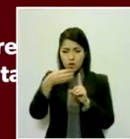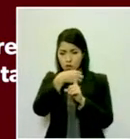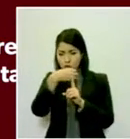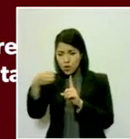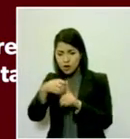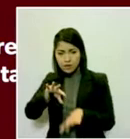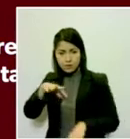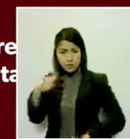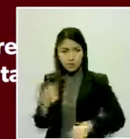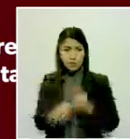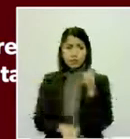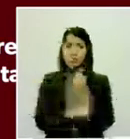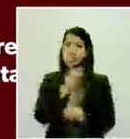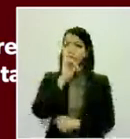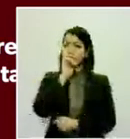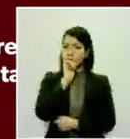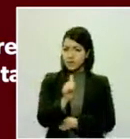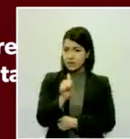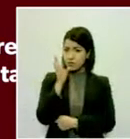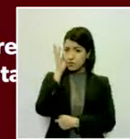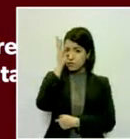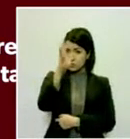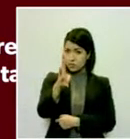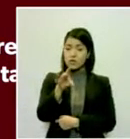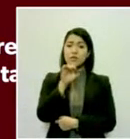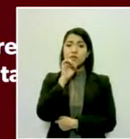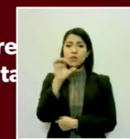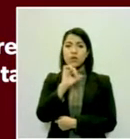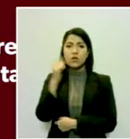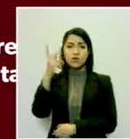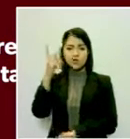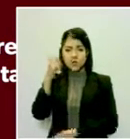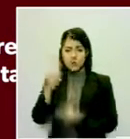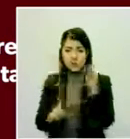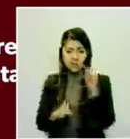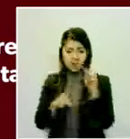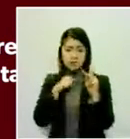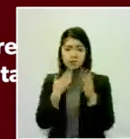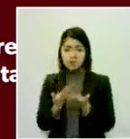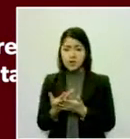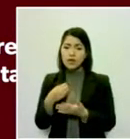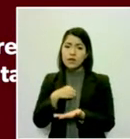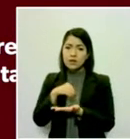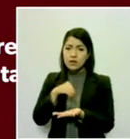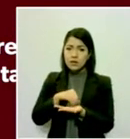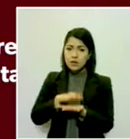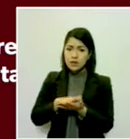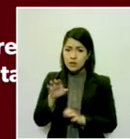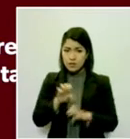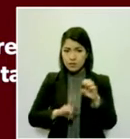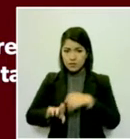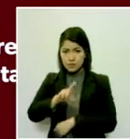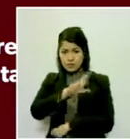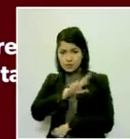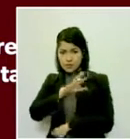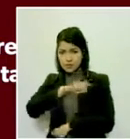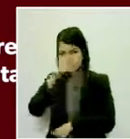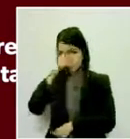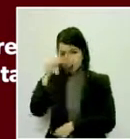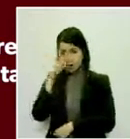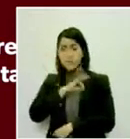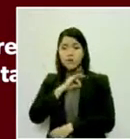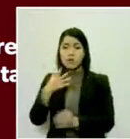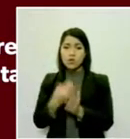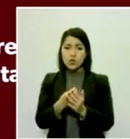orden y no tuvieran ninguna dificultad futura. Se detuvo la contratación administración irregular de empresas particulares para